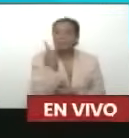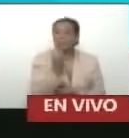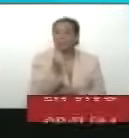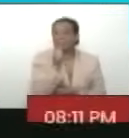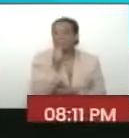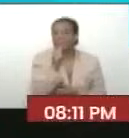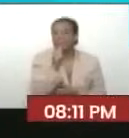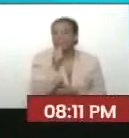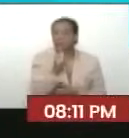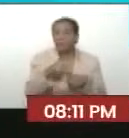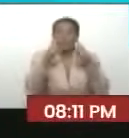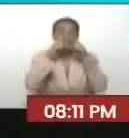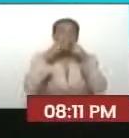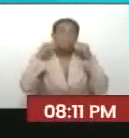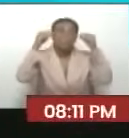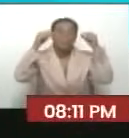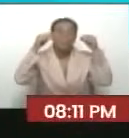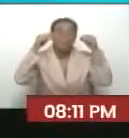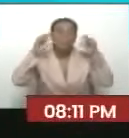Super Bigote.